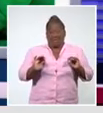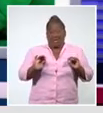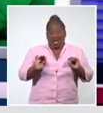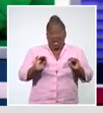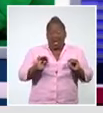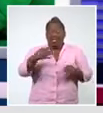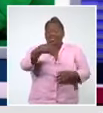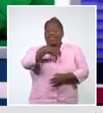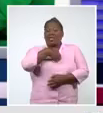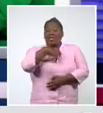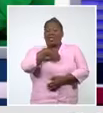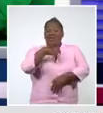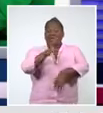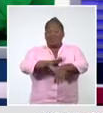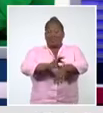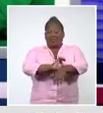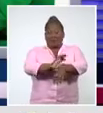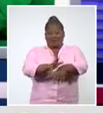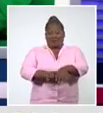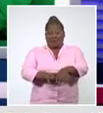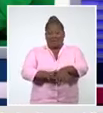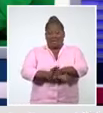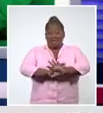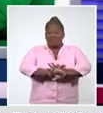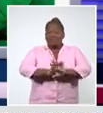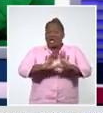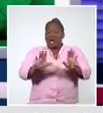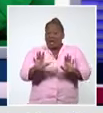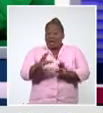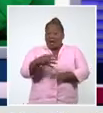enfermedad, cuando ya tengamos